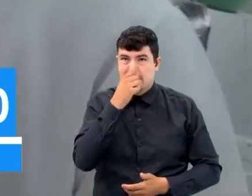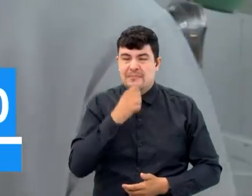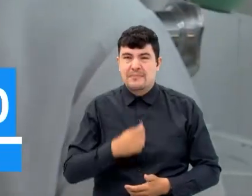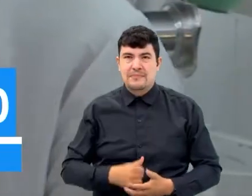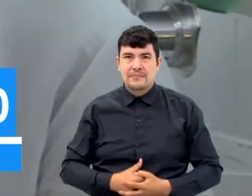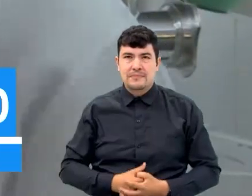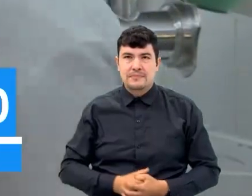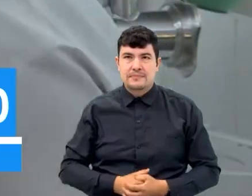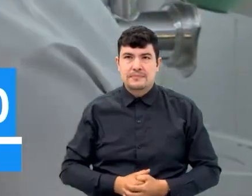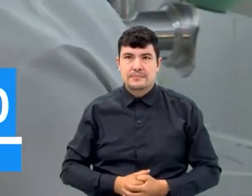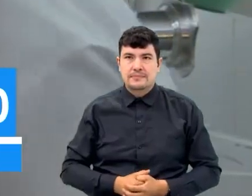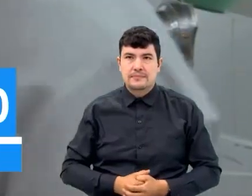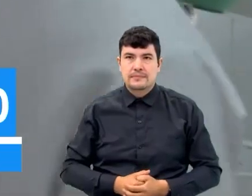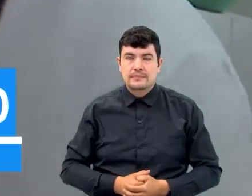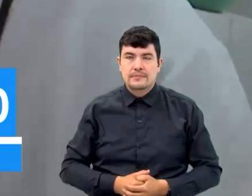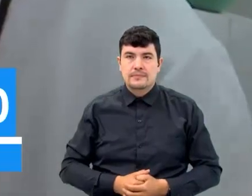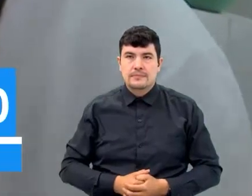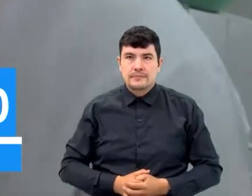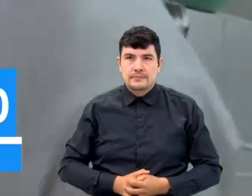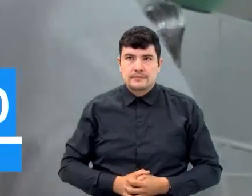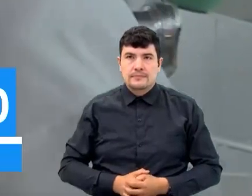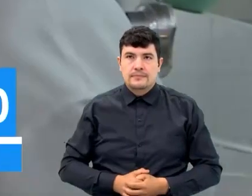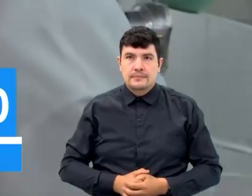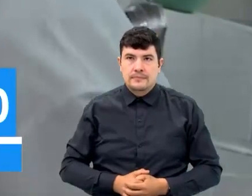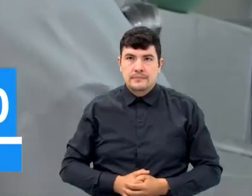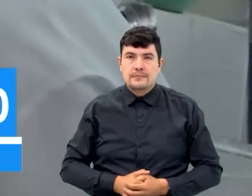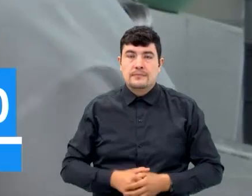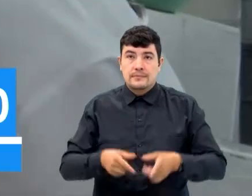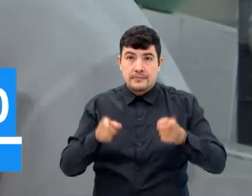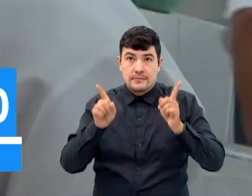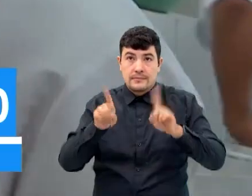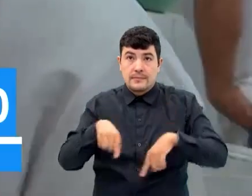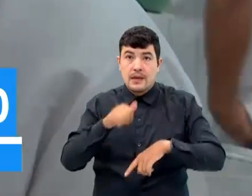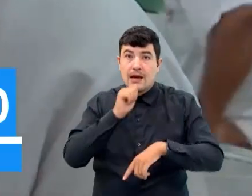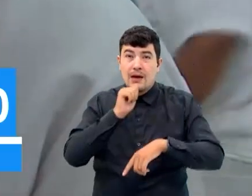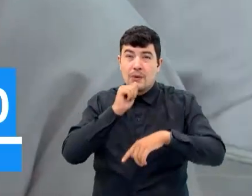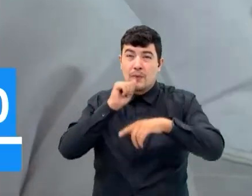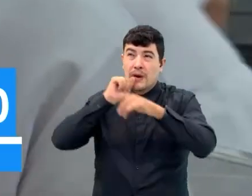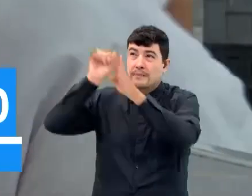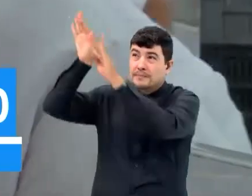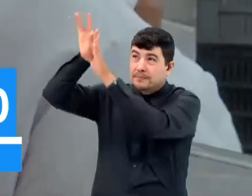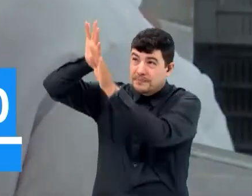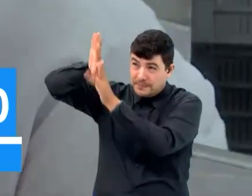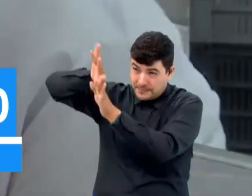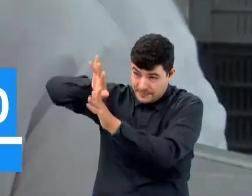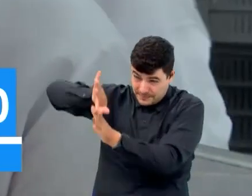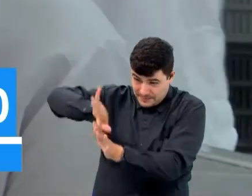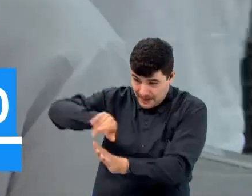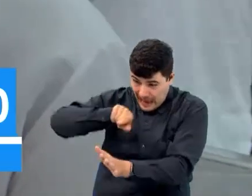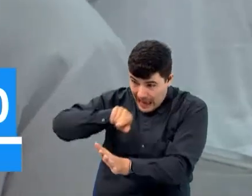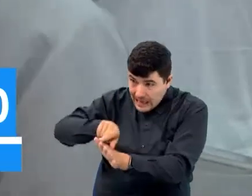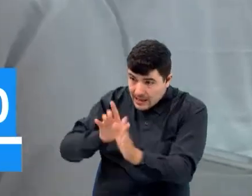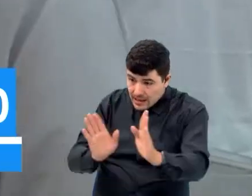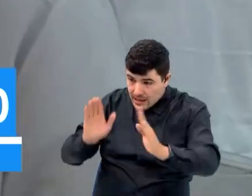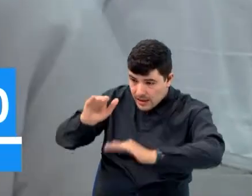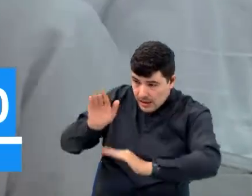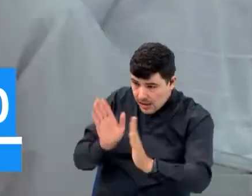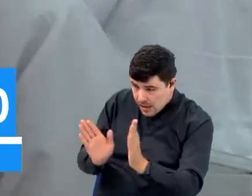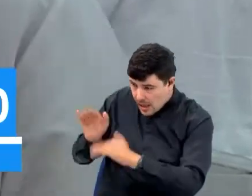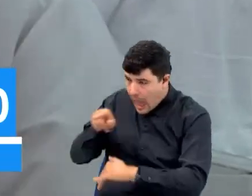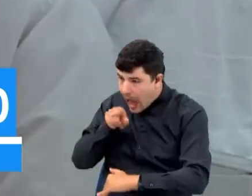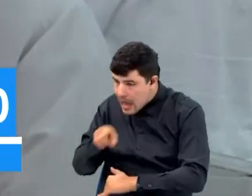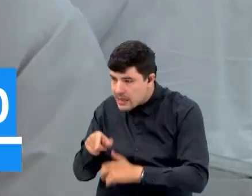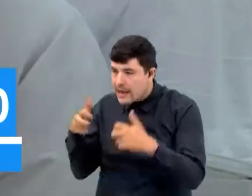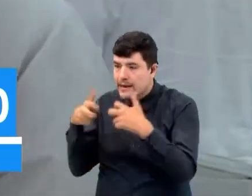que tenemos acá. Y también corre el agua sobre el sector de donde están los contadores de la luz. Entonces